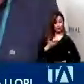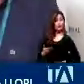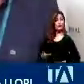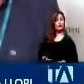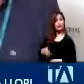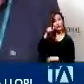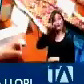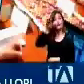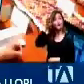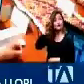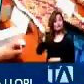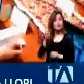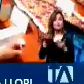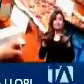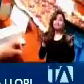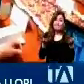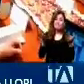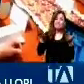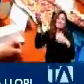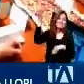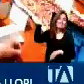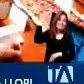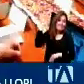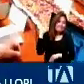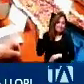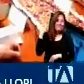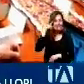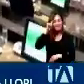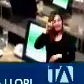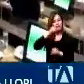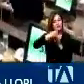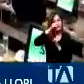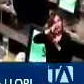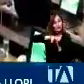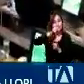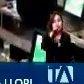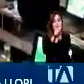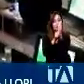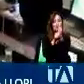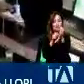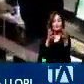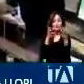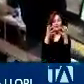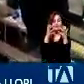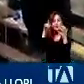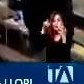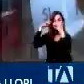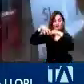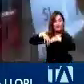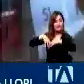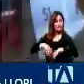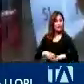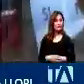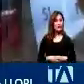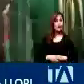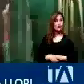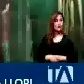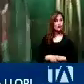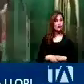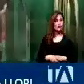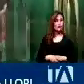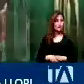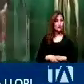República, el mismo escenario que se pretendió en el último trimestre del año pasado, la desestabilización. Sí, una